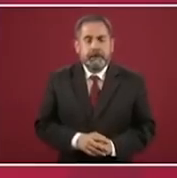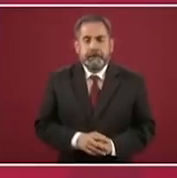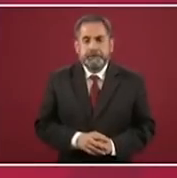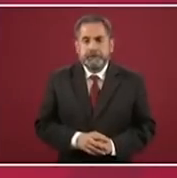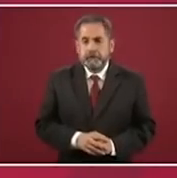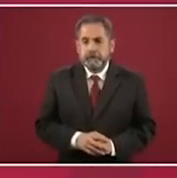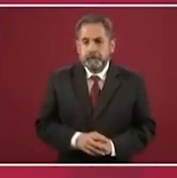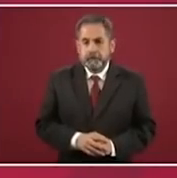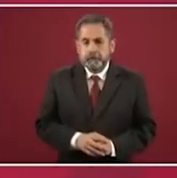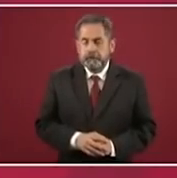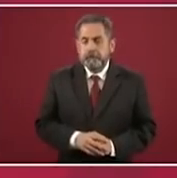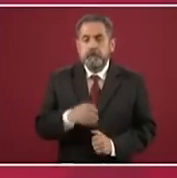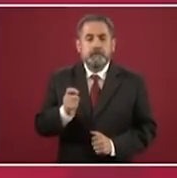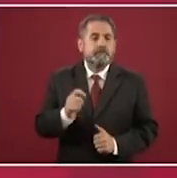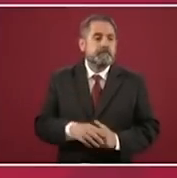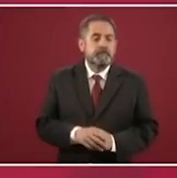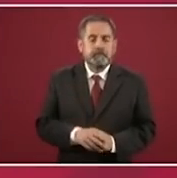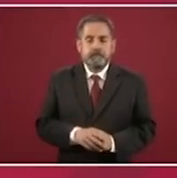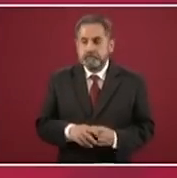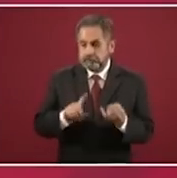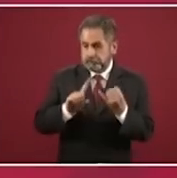Primero, que